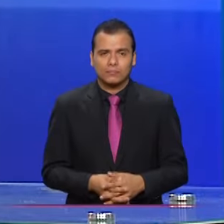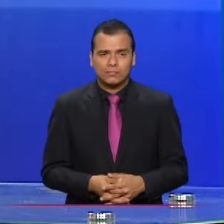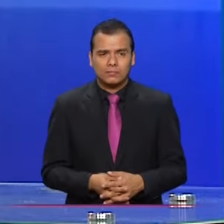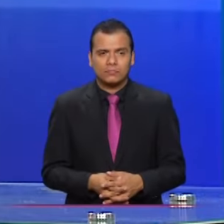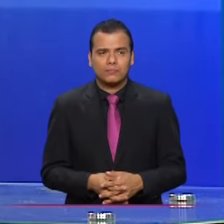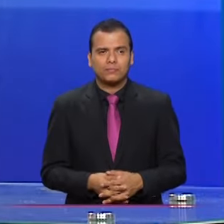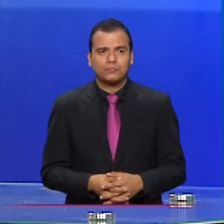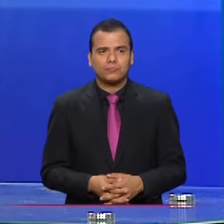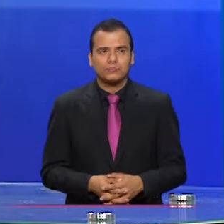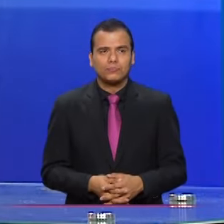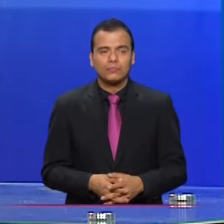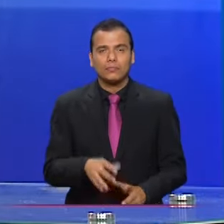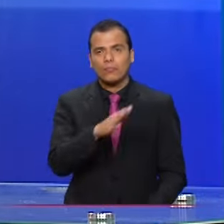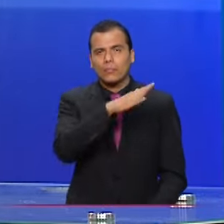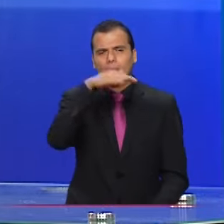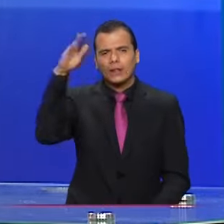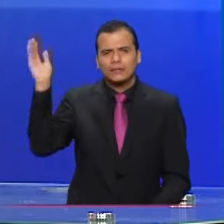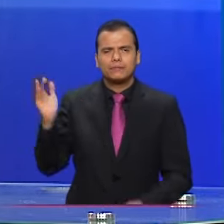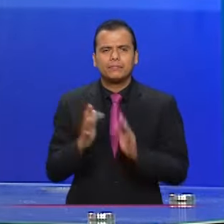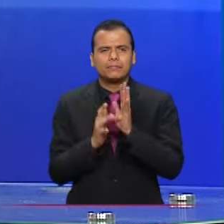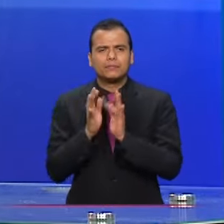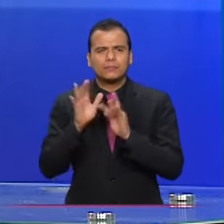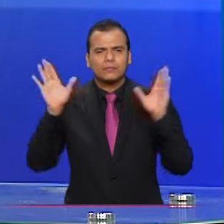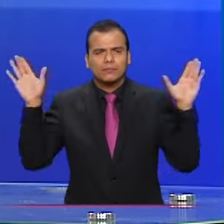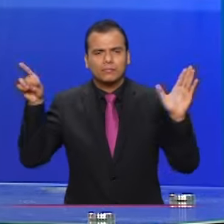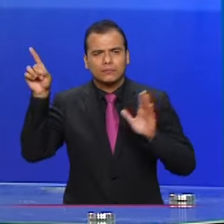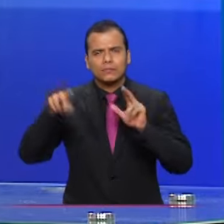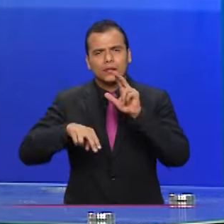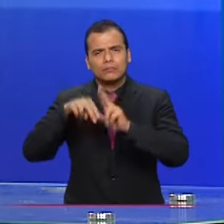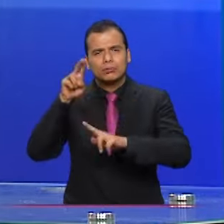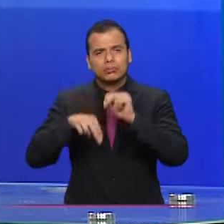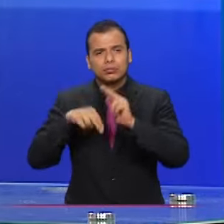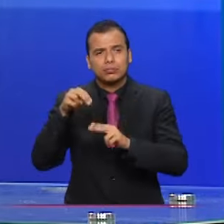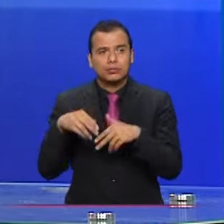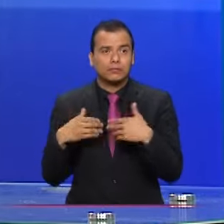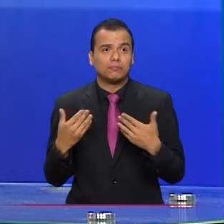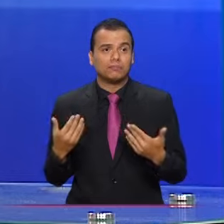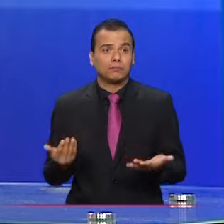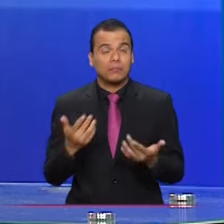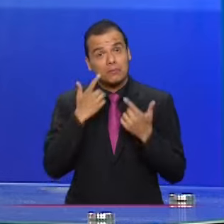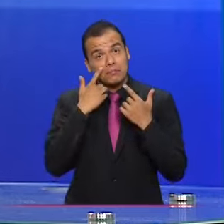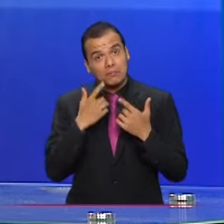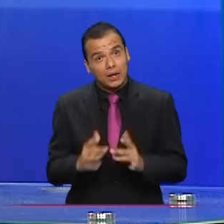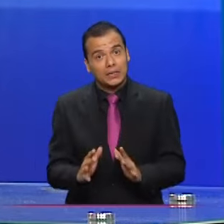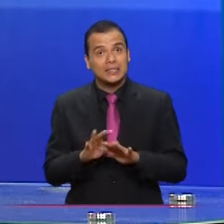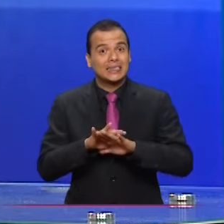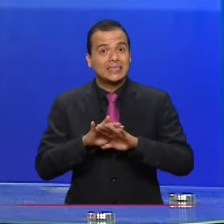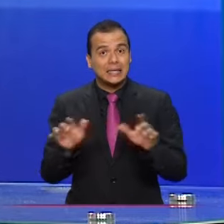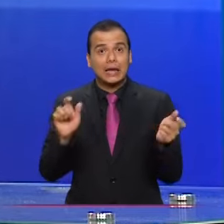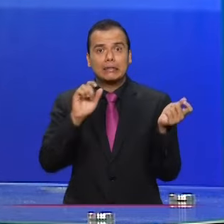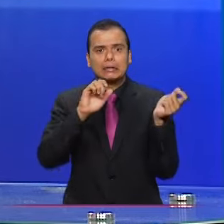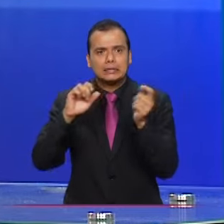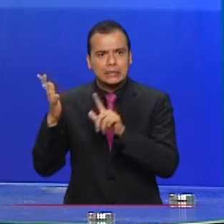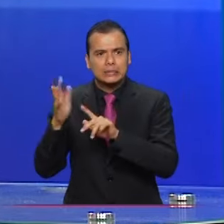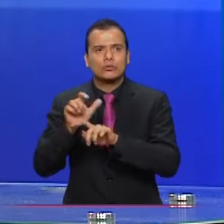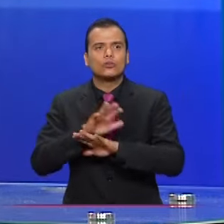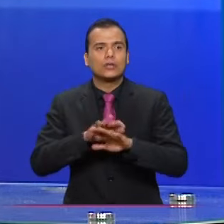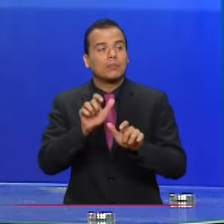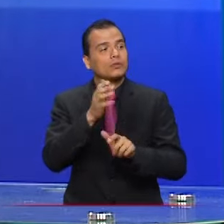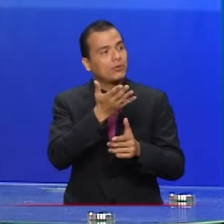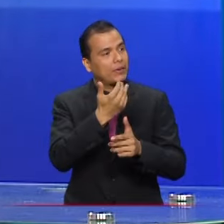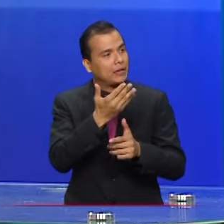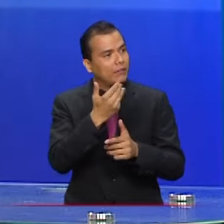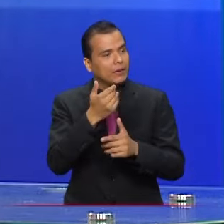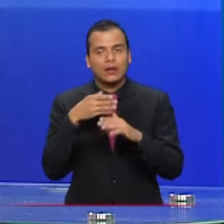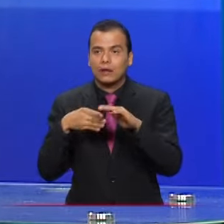Por las obras en el Cerro de Cristo Rey, la discusión se centra en el posible cobro al ingreso al ecoparque, cuya construcción ha costado